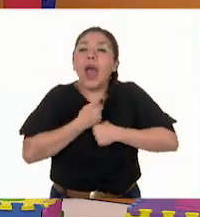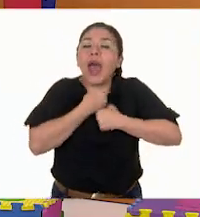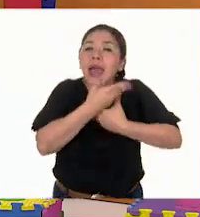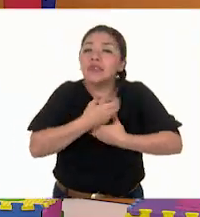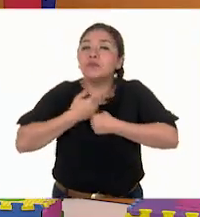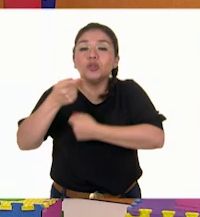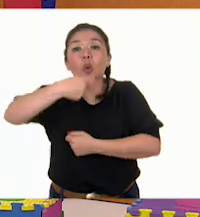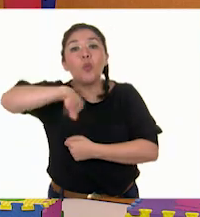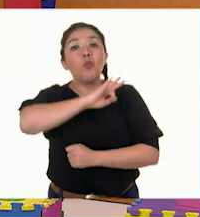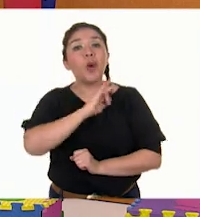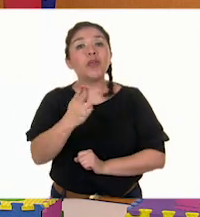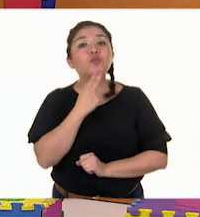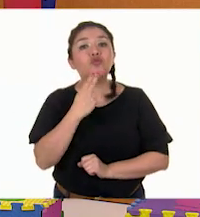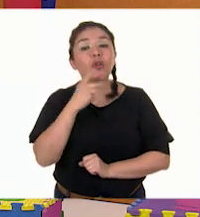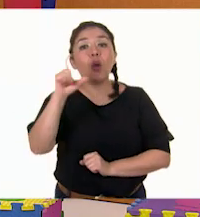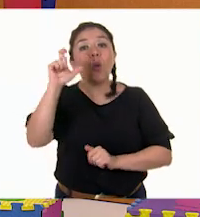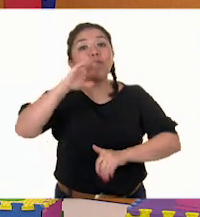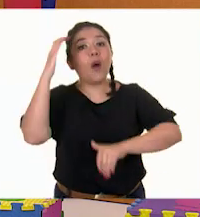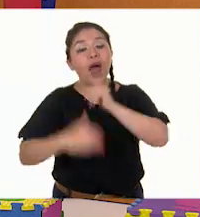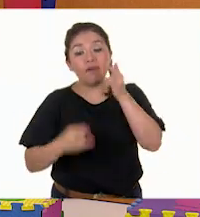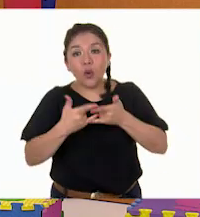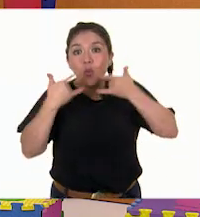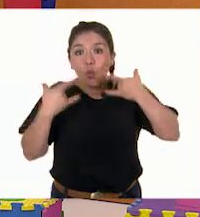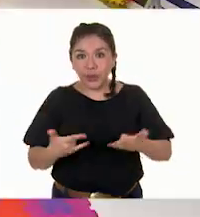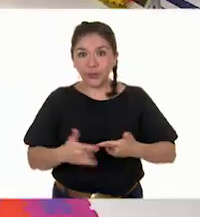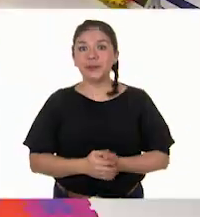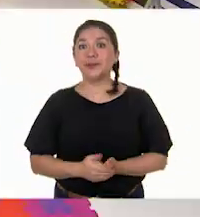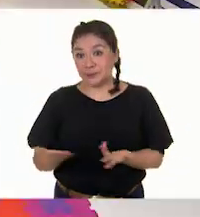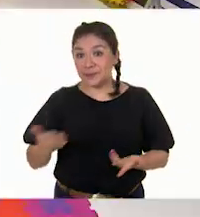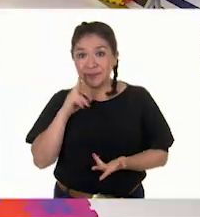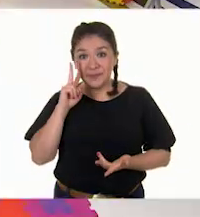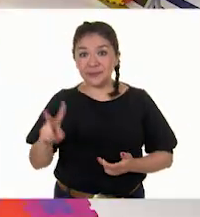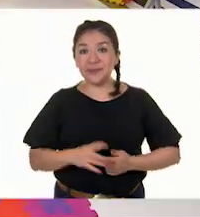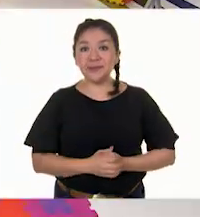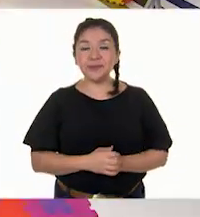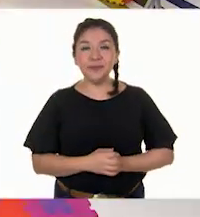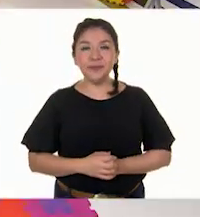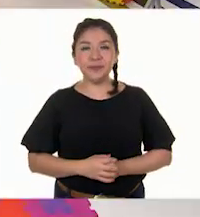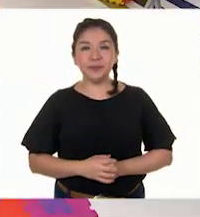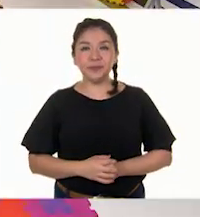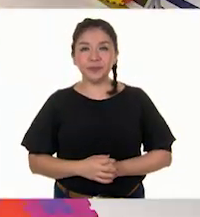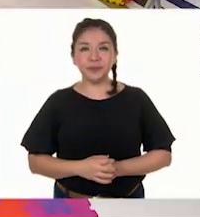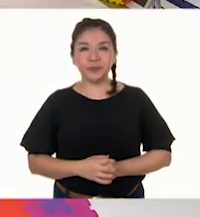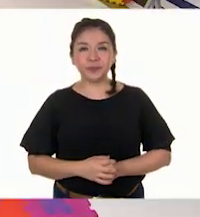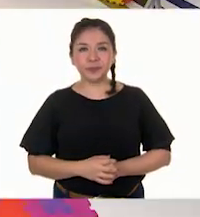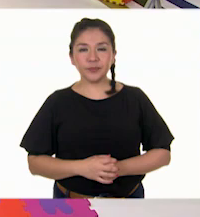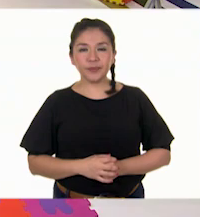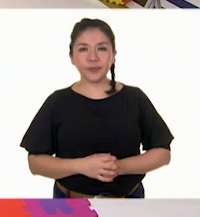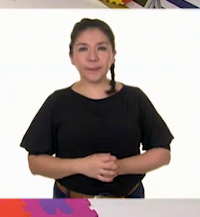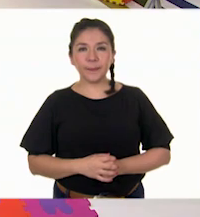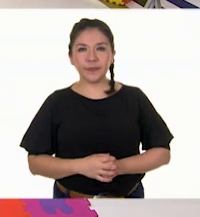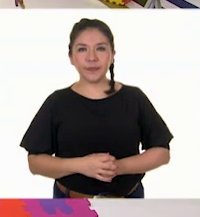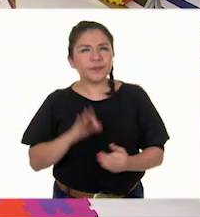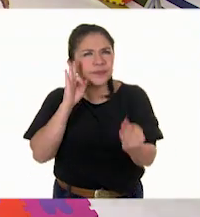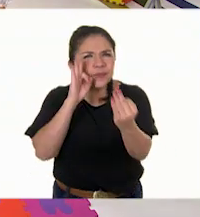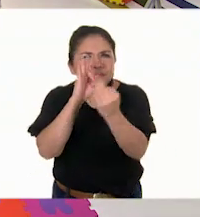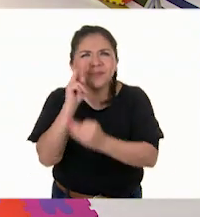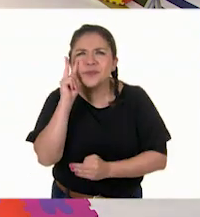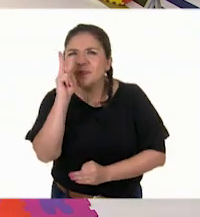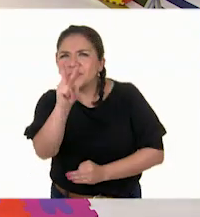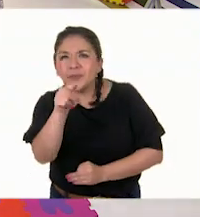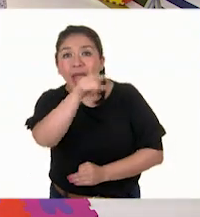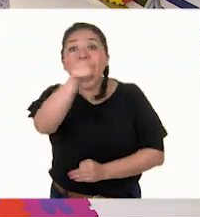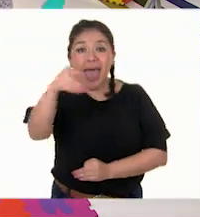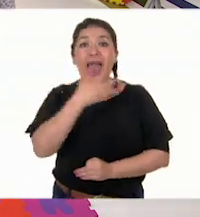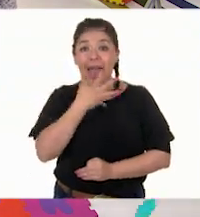podemos utilizar al final de nuestro cuento. Muy vamos bien. Vamos a verlas. A ver, expresiones. Ahí está. Al ahí final. Está.